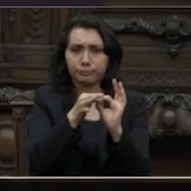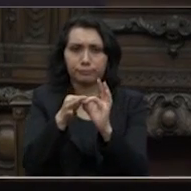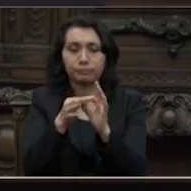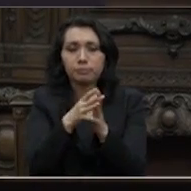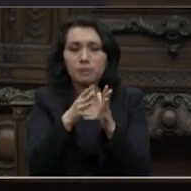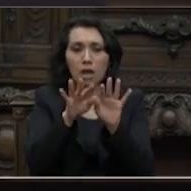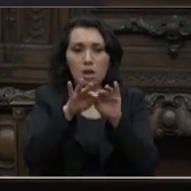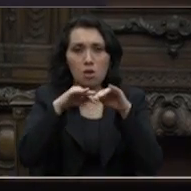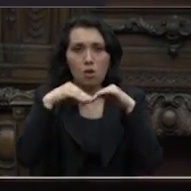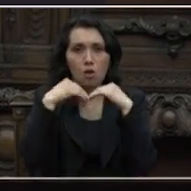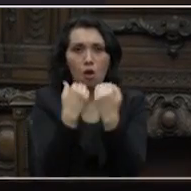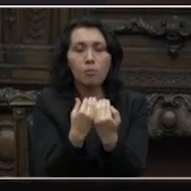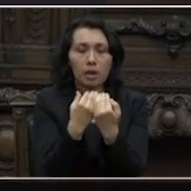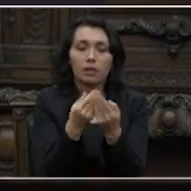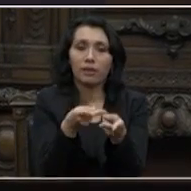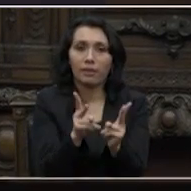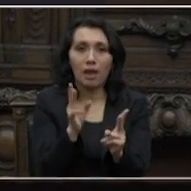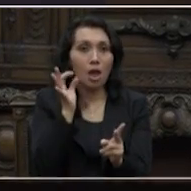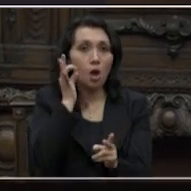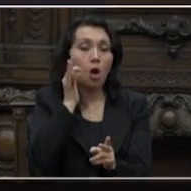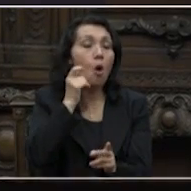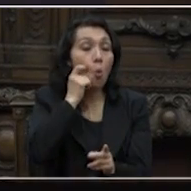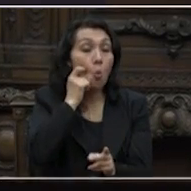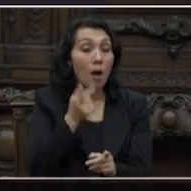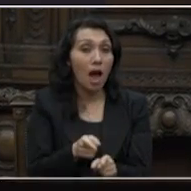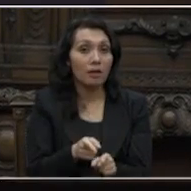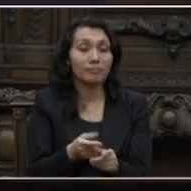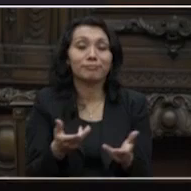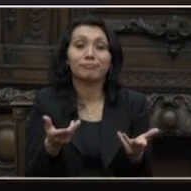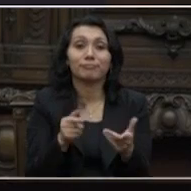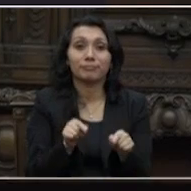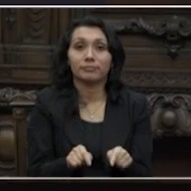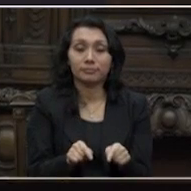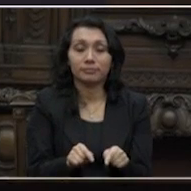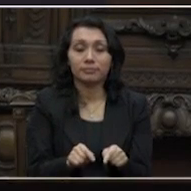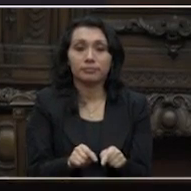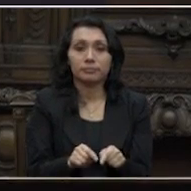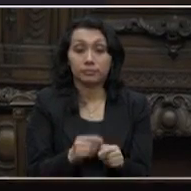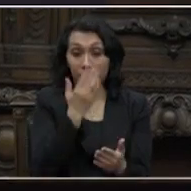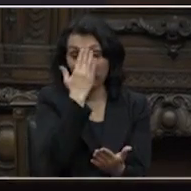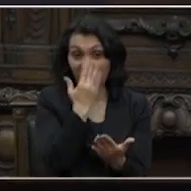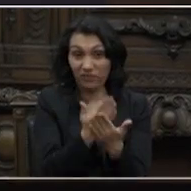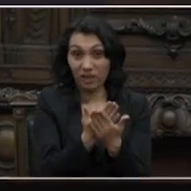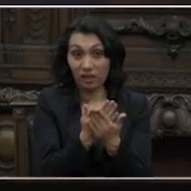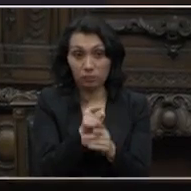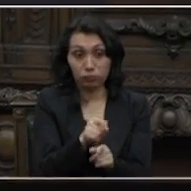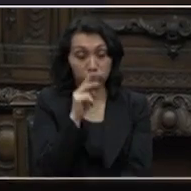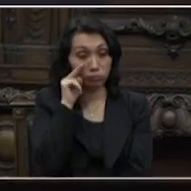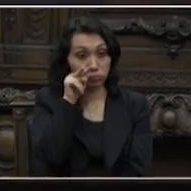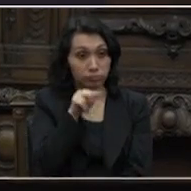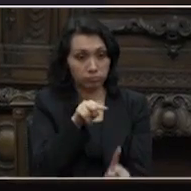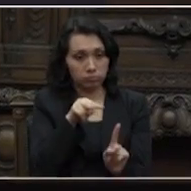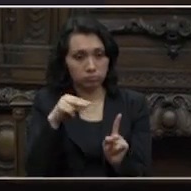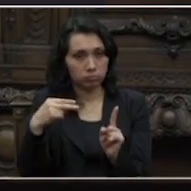más integral de los derechos humanos. Por lo tanto, frente a esa mirada,